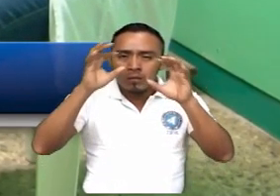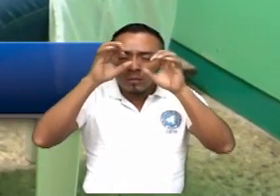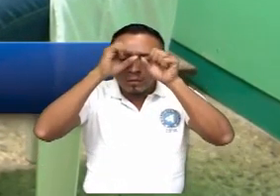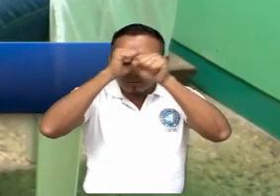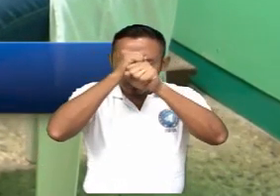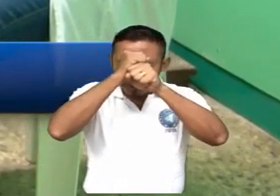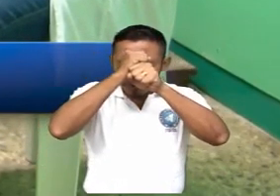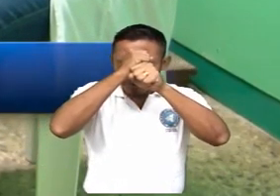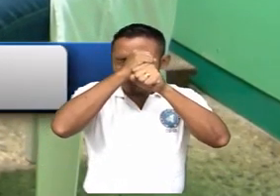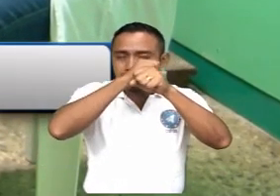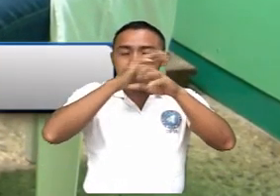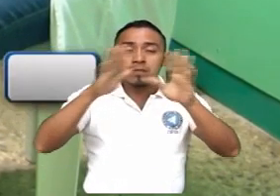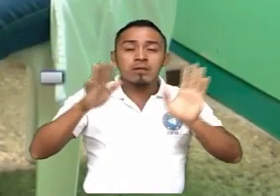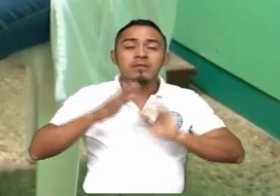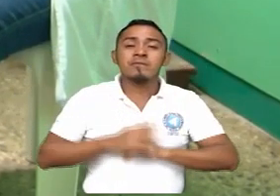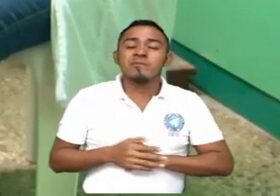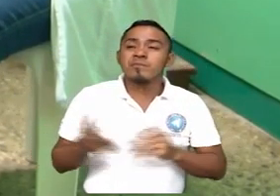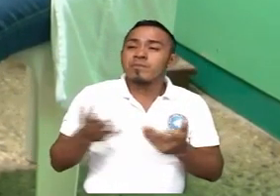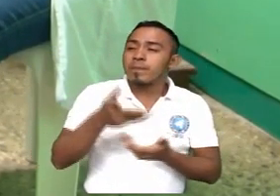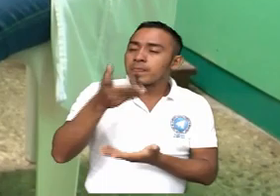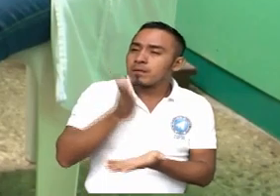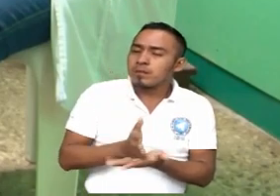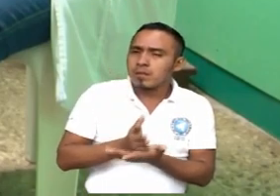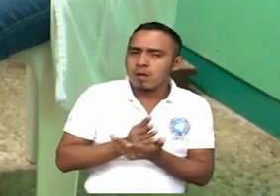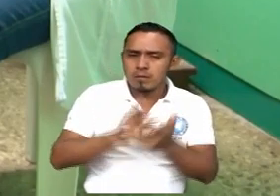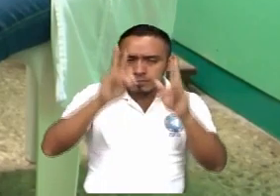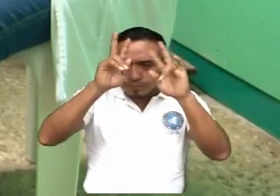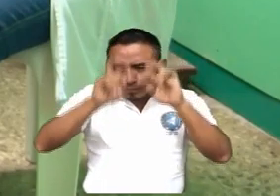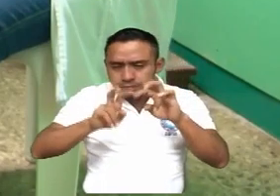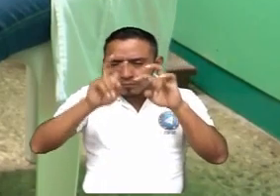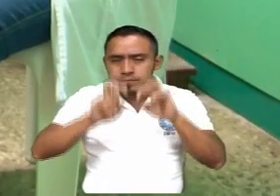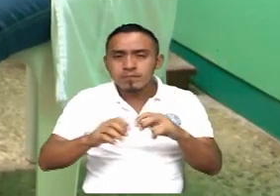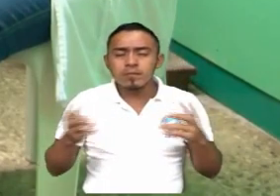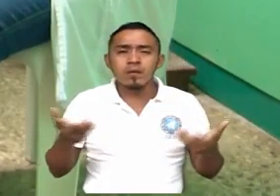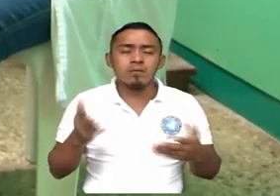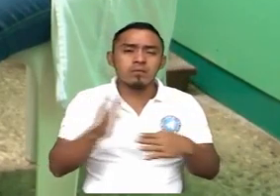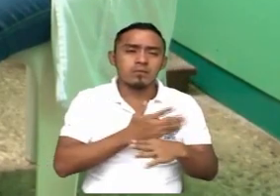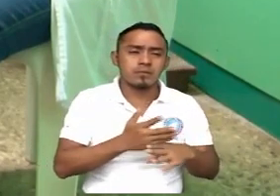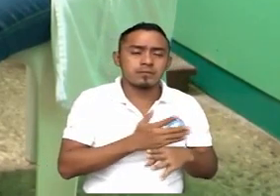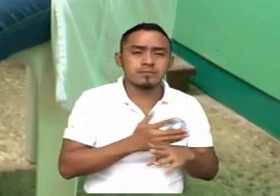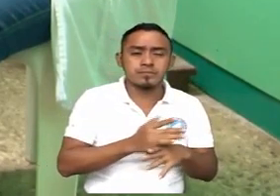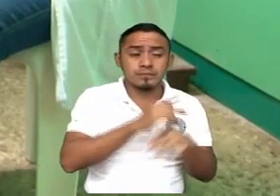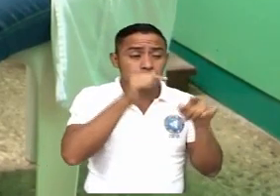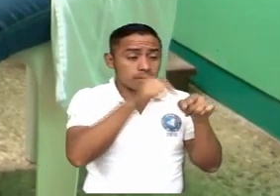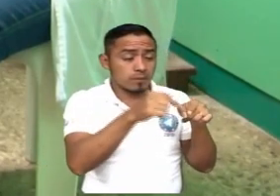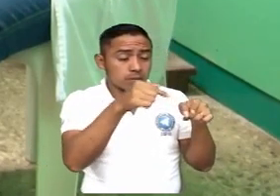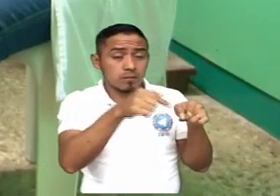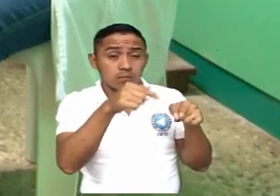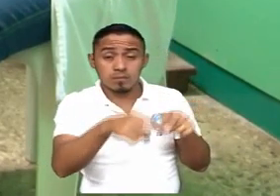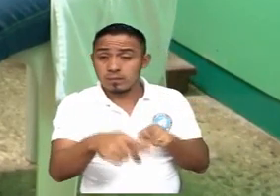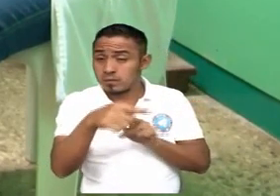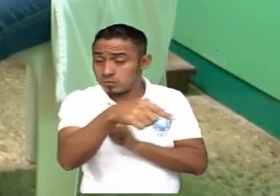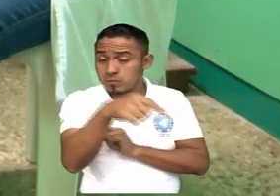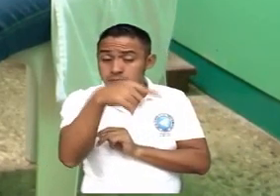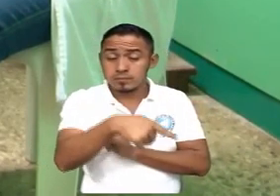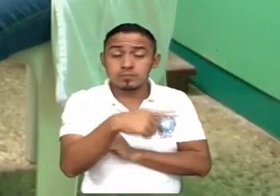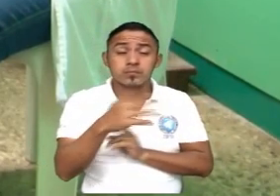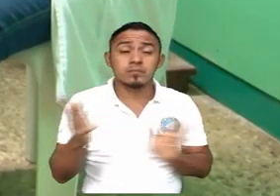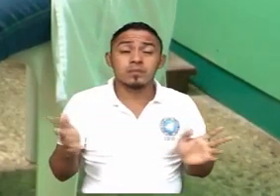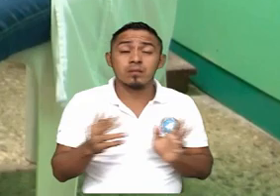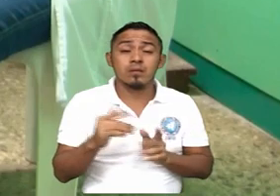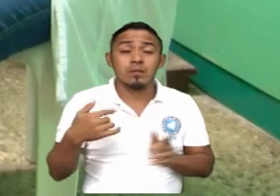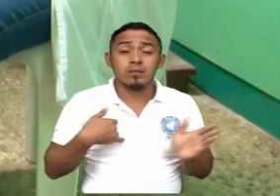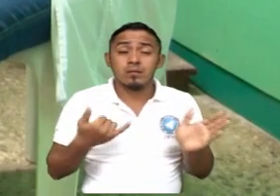Ahora, ¿cómo es la forma que ustedes diagnostican o diferencian entre una persona que tiene, qué estudios